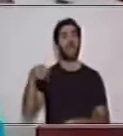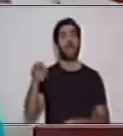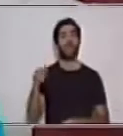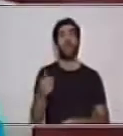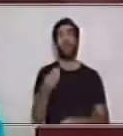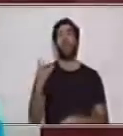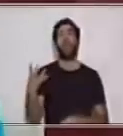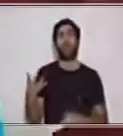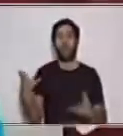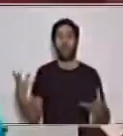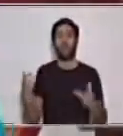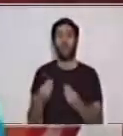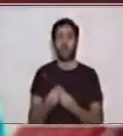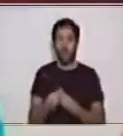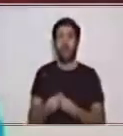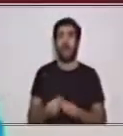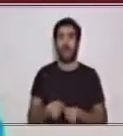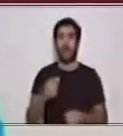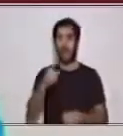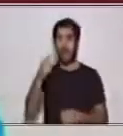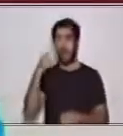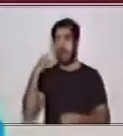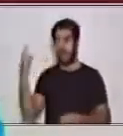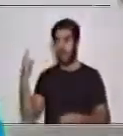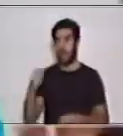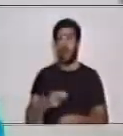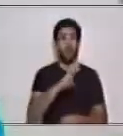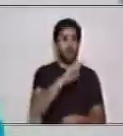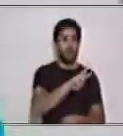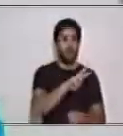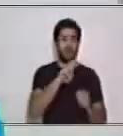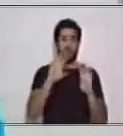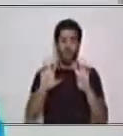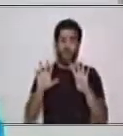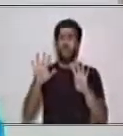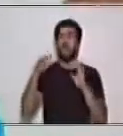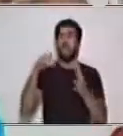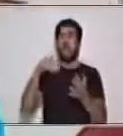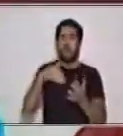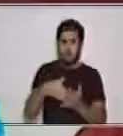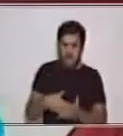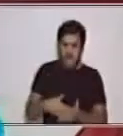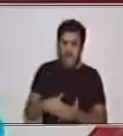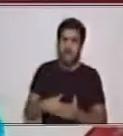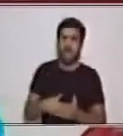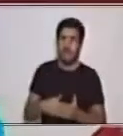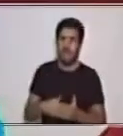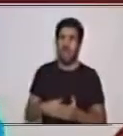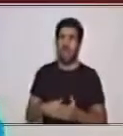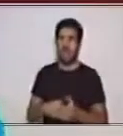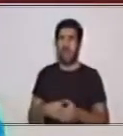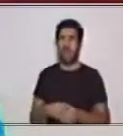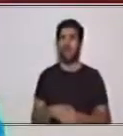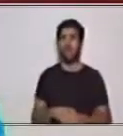Cuando estamos hablando de 29.000, acá es donde le vamos a poner atención,